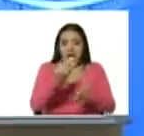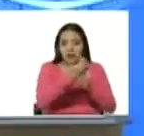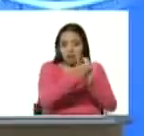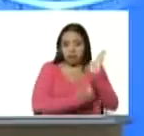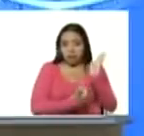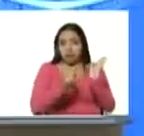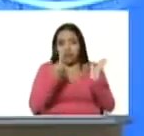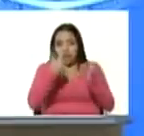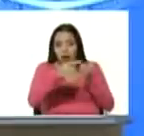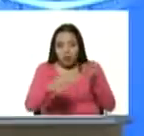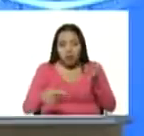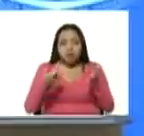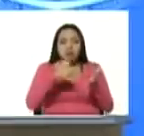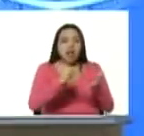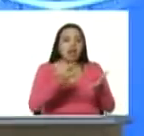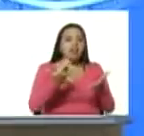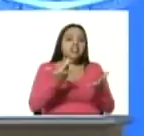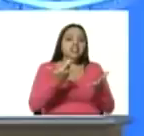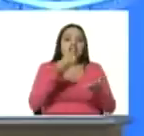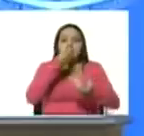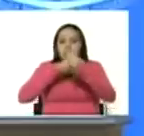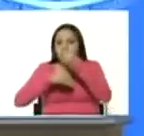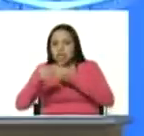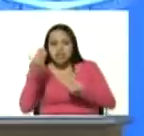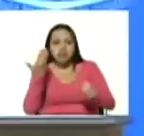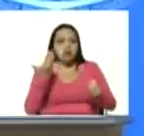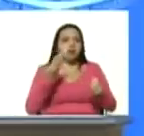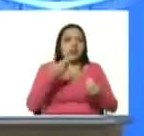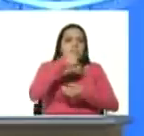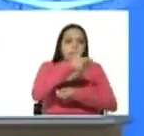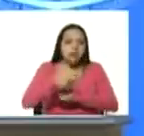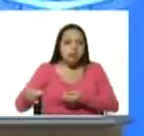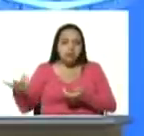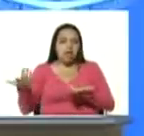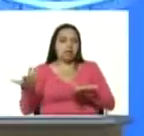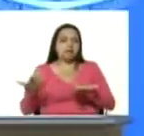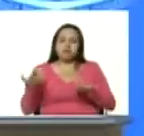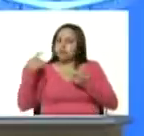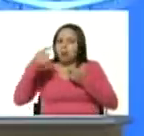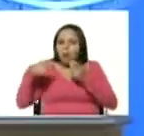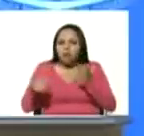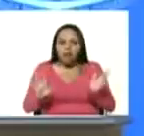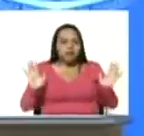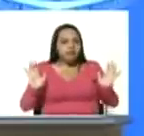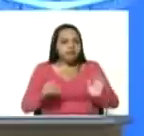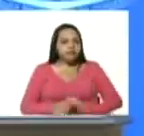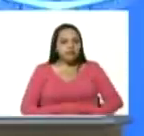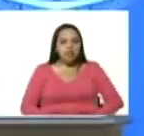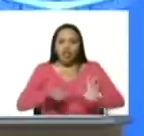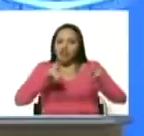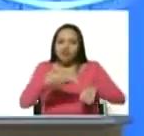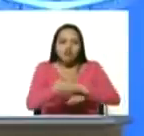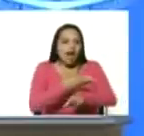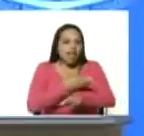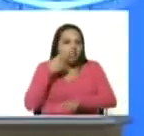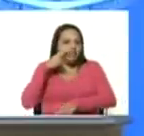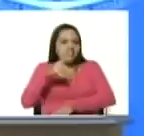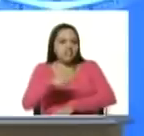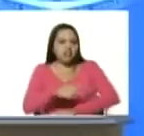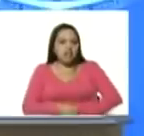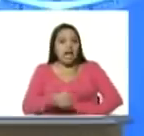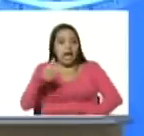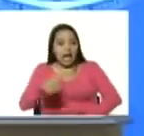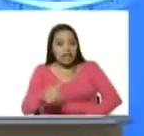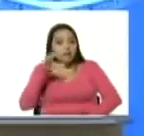de representación, gastos de alimentación, gastos de personal, etcétera. Es que eso nunca se había visto en la historia de este país. Mire que en este país ha